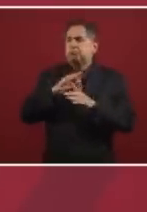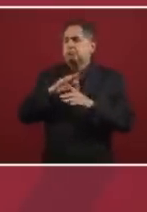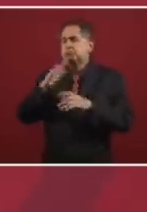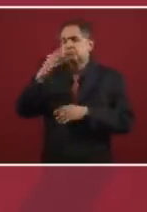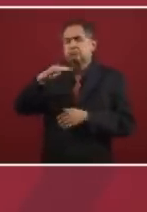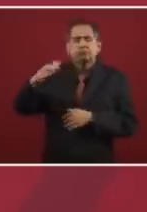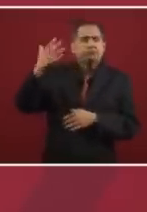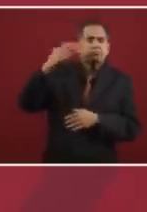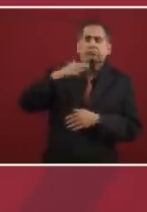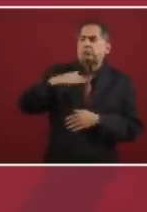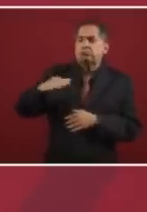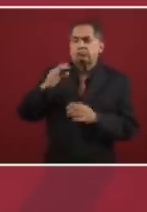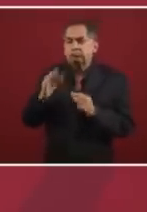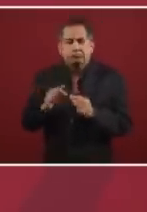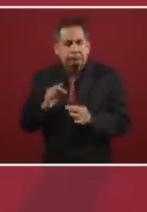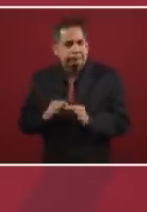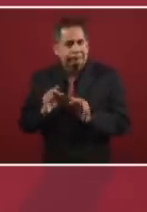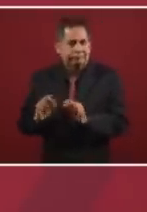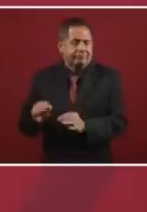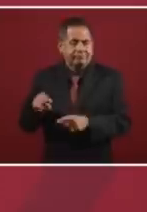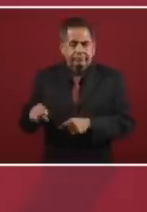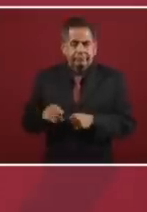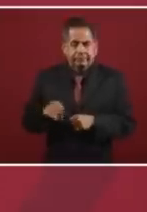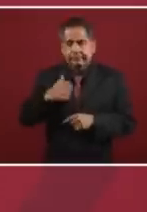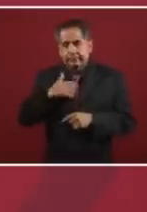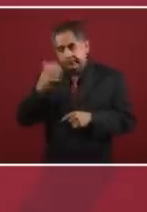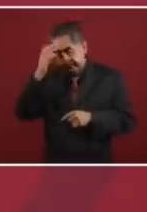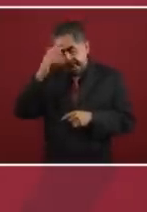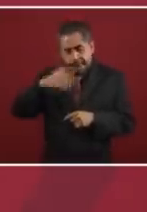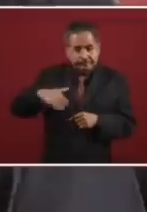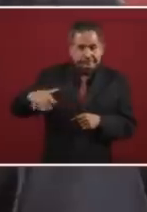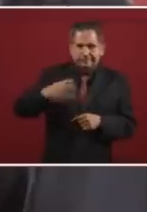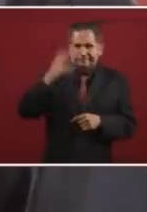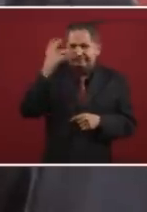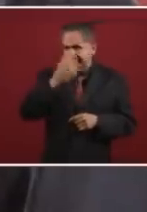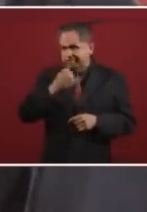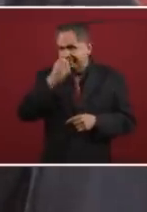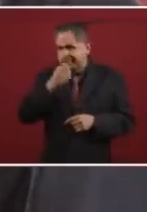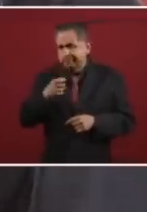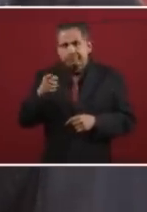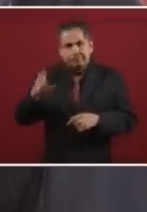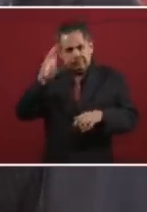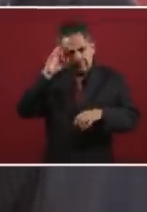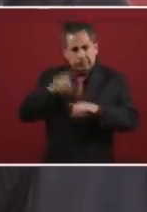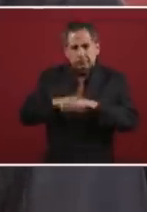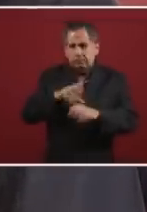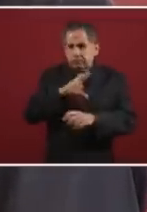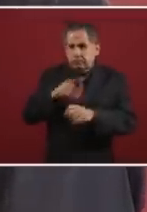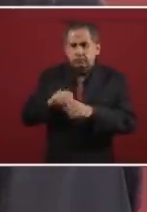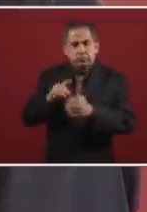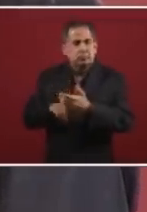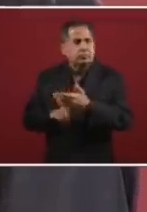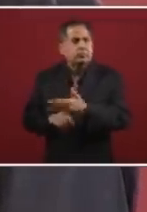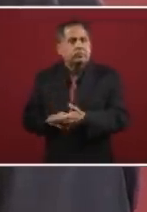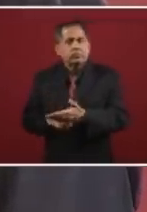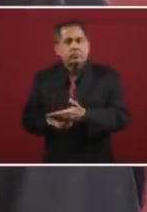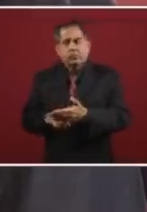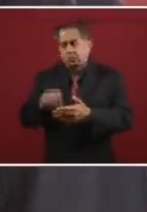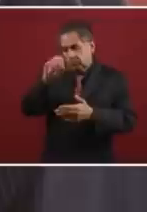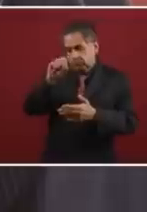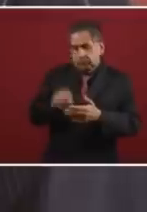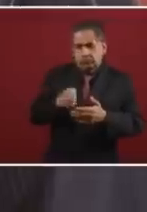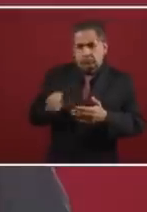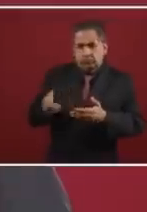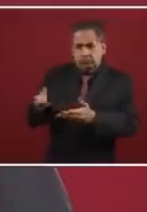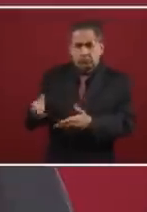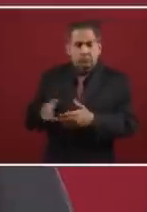mar sino conocer las riquezas culturales de el sureste